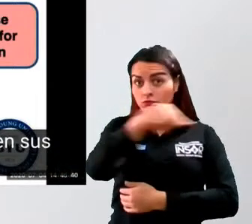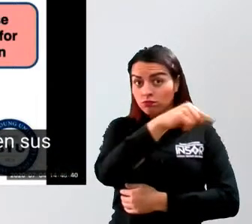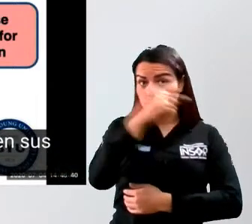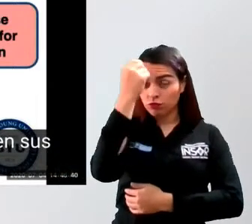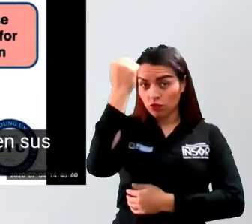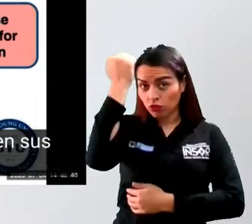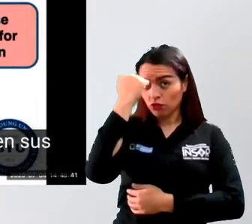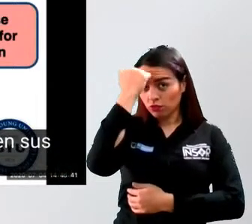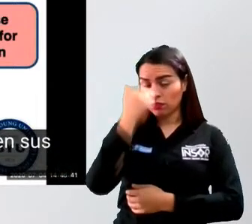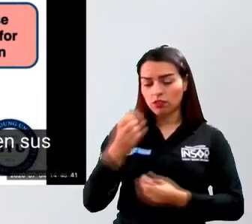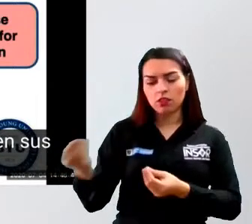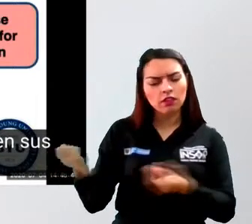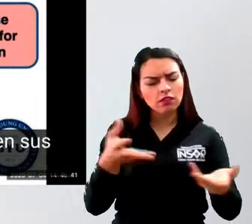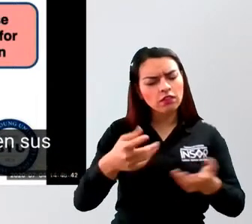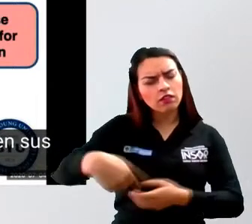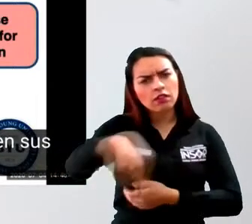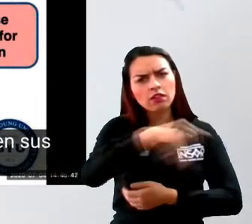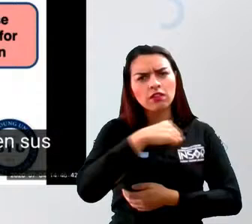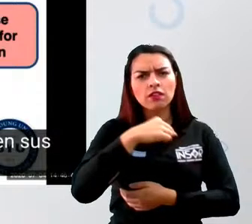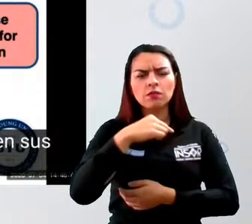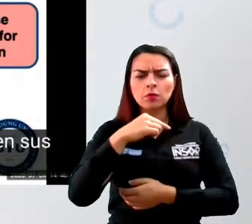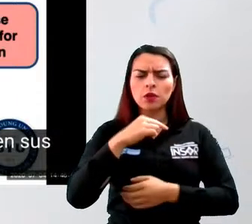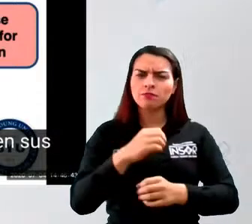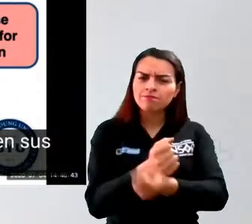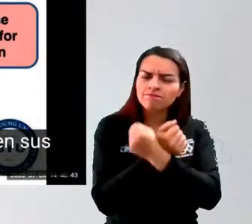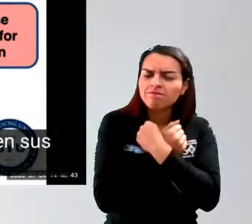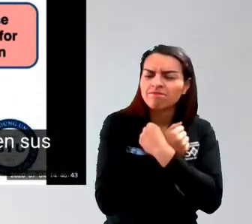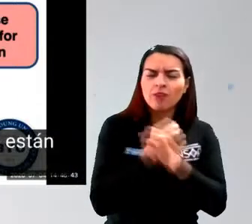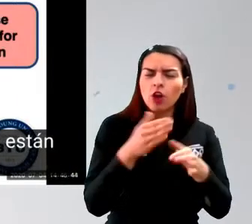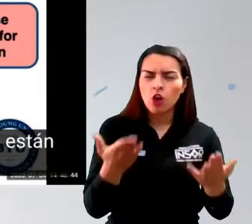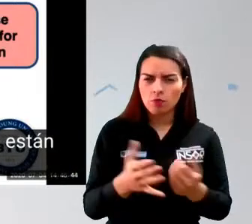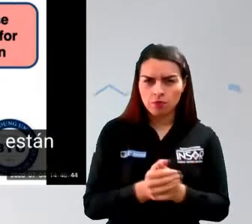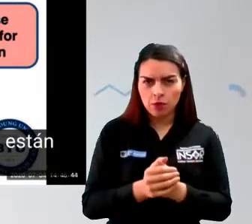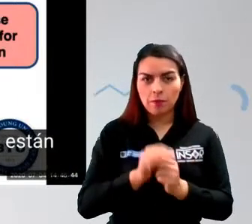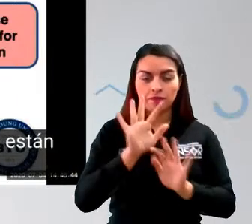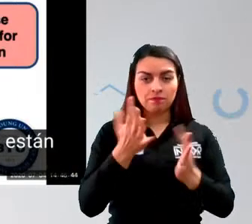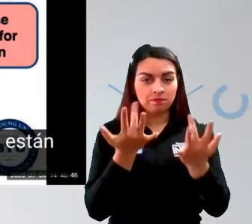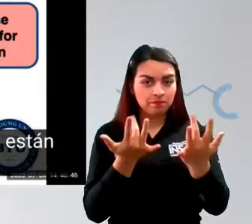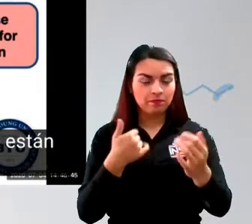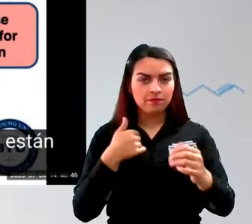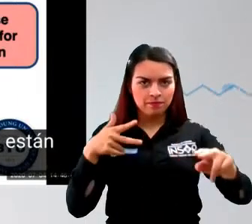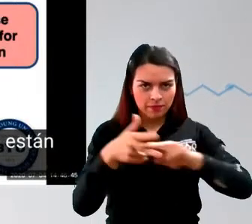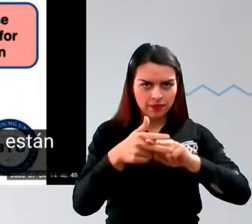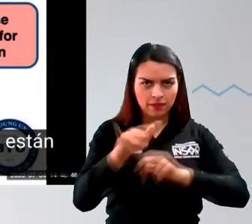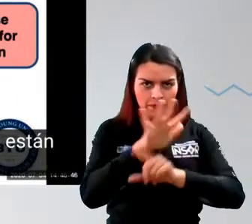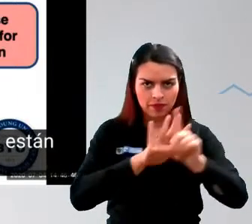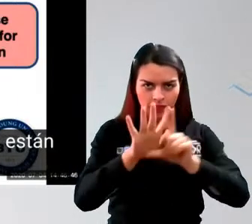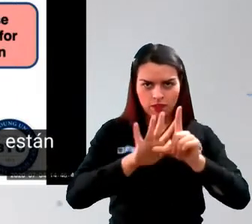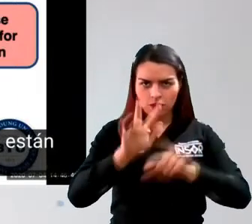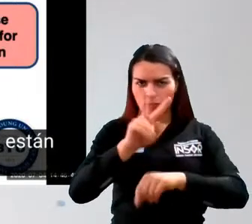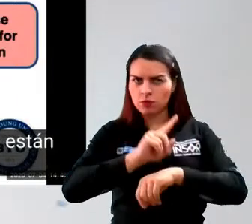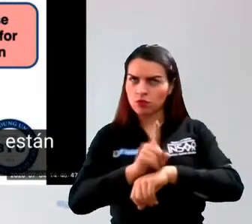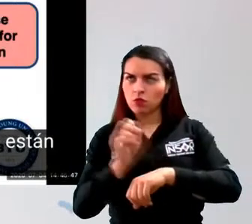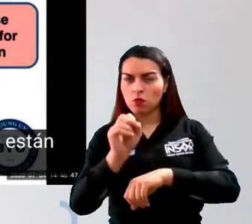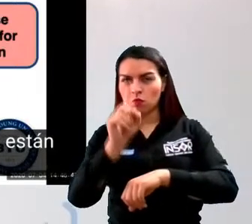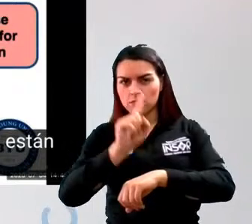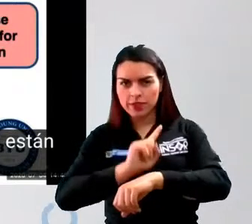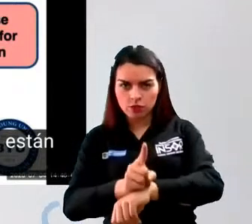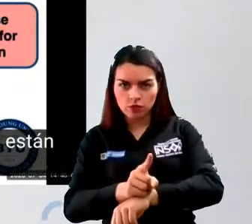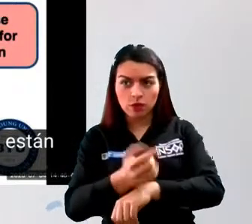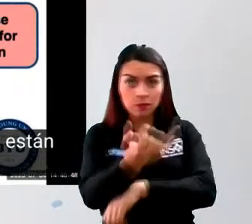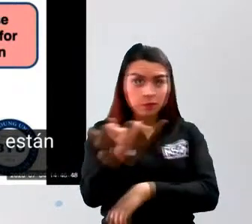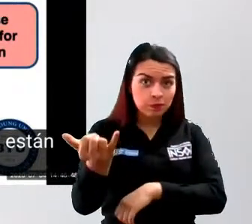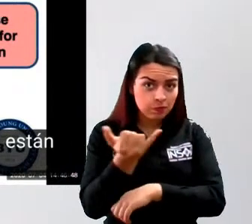compromiso afectivo en sus cursos? Voy a pausar el video por 2 minutos o 1 minuto. Si están en